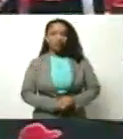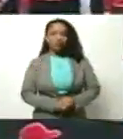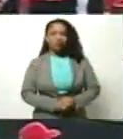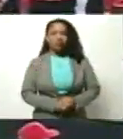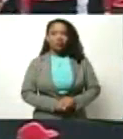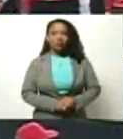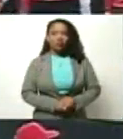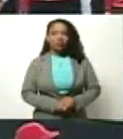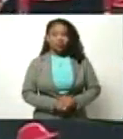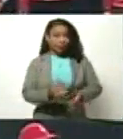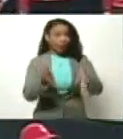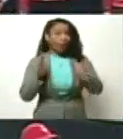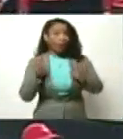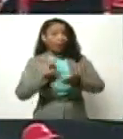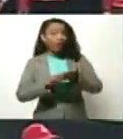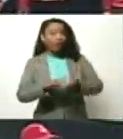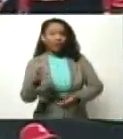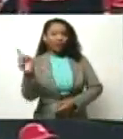ganaron verdad